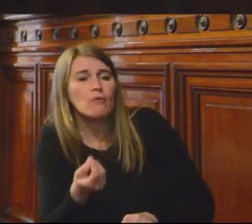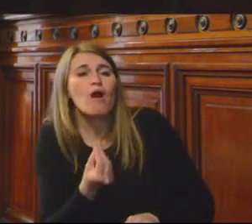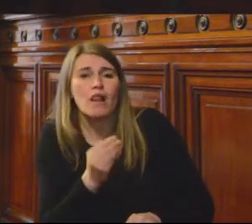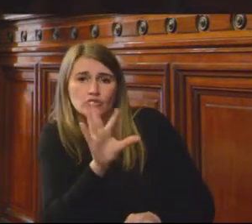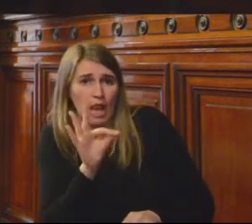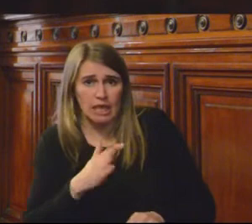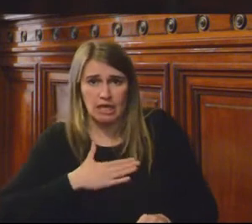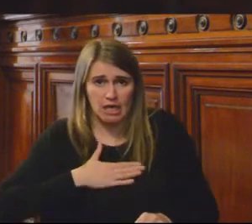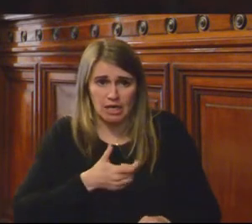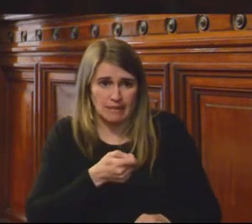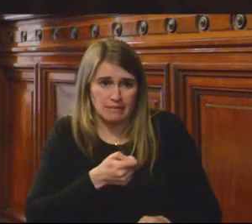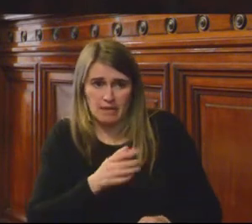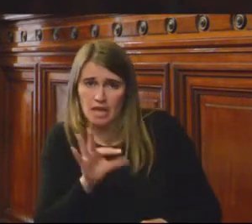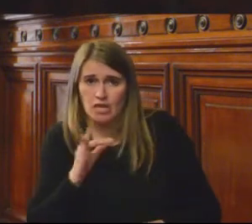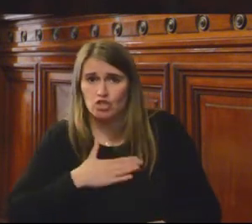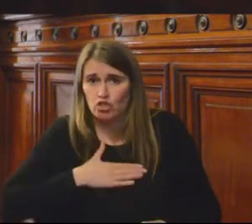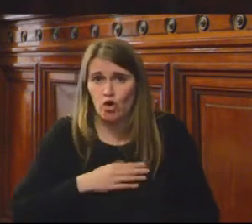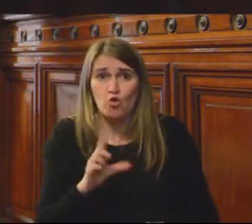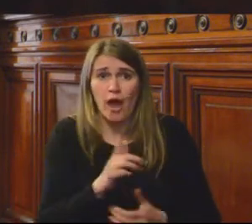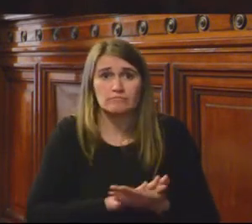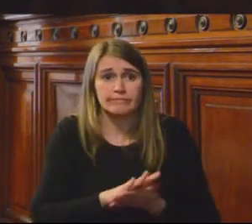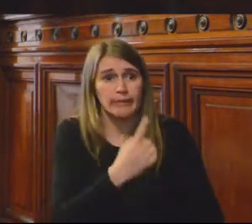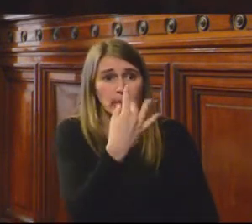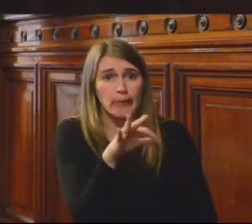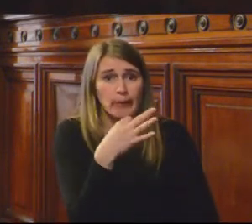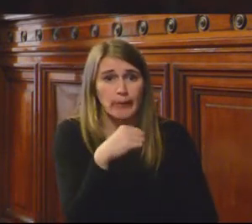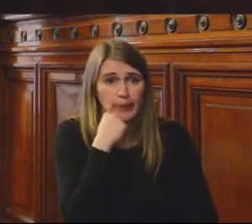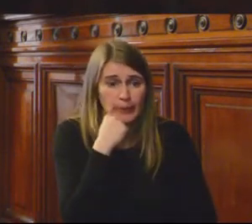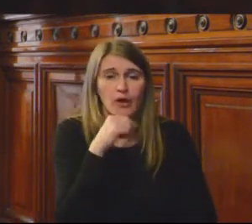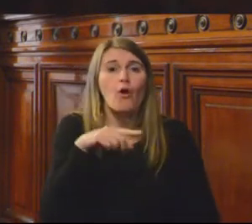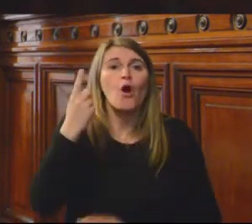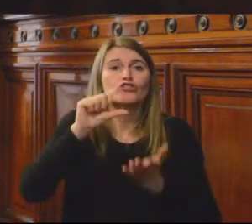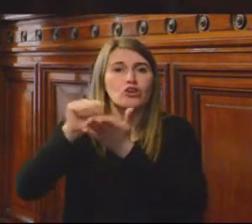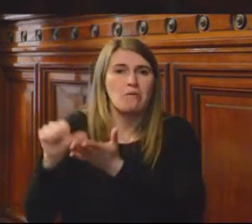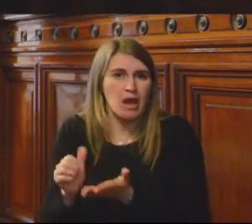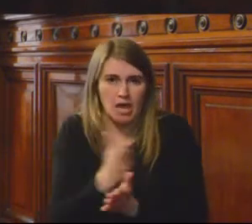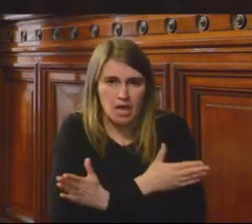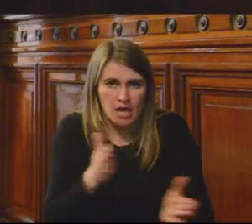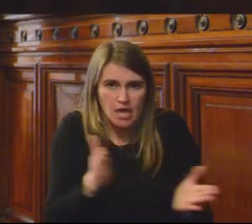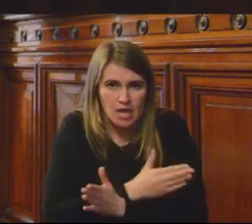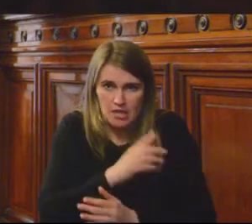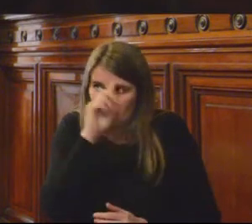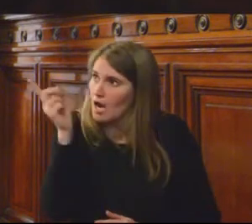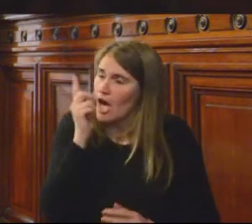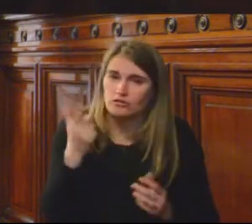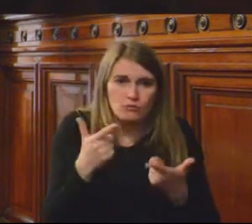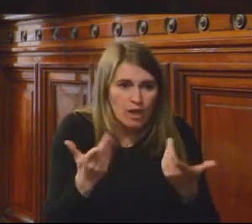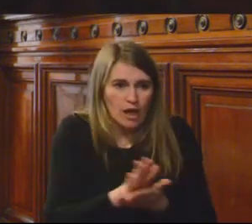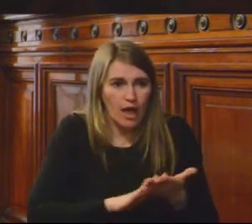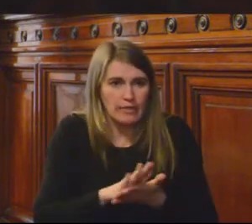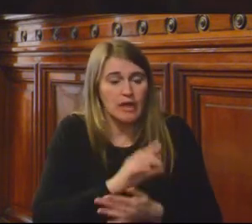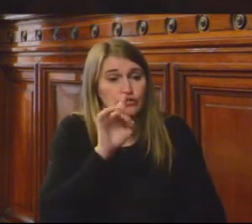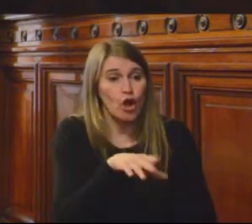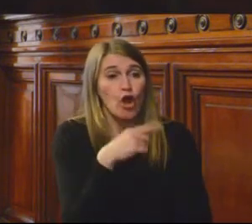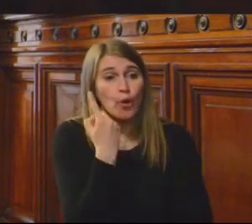en día ninguna opción para ver canales internacionales de información en español? Porque se ha definido que sencillamente